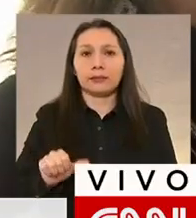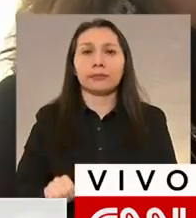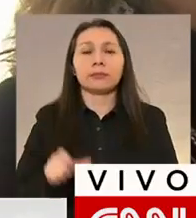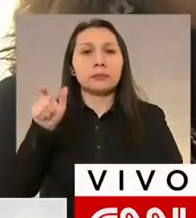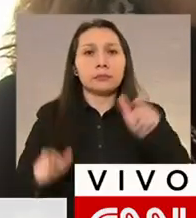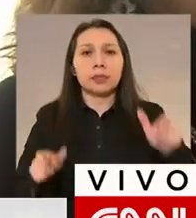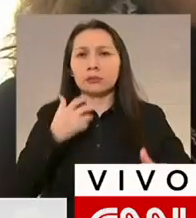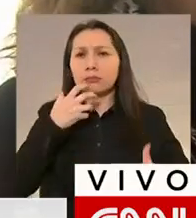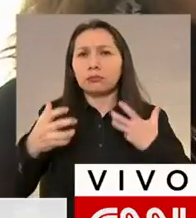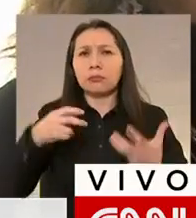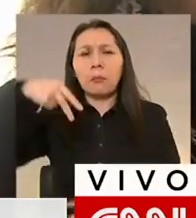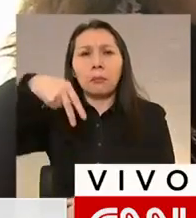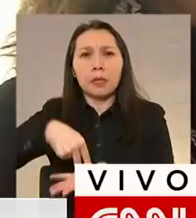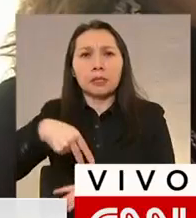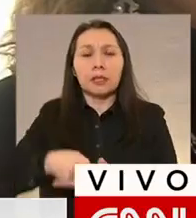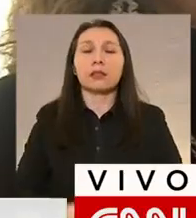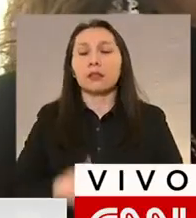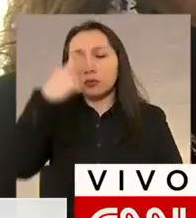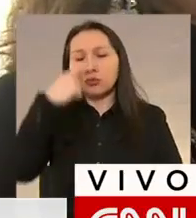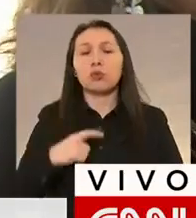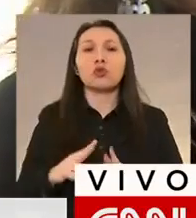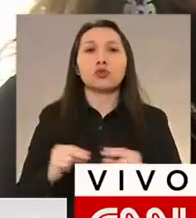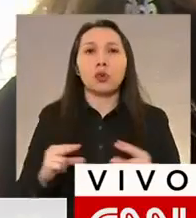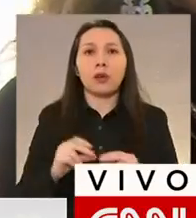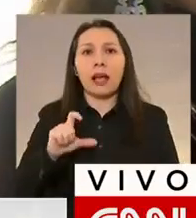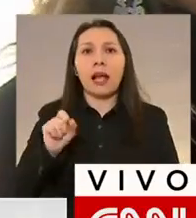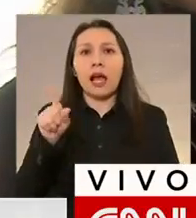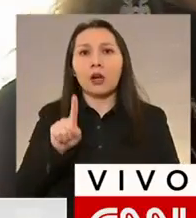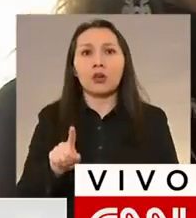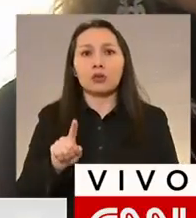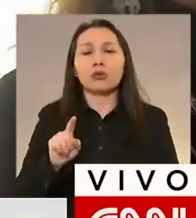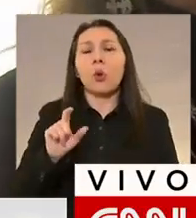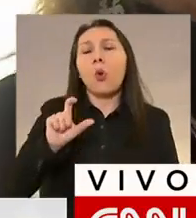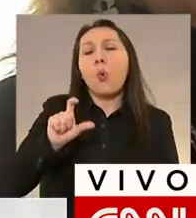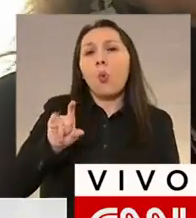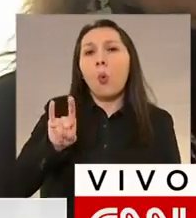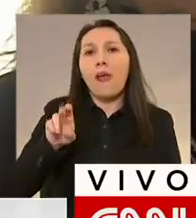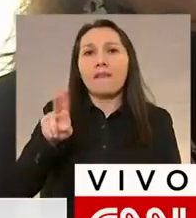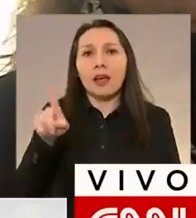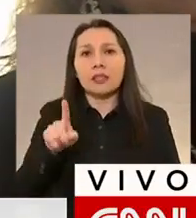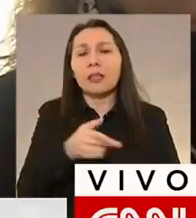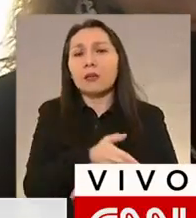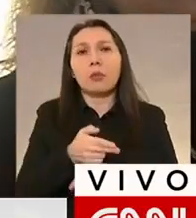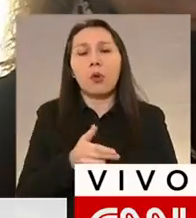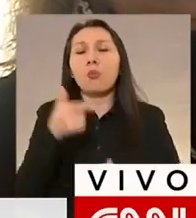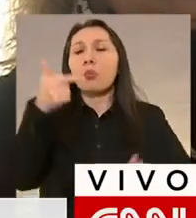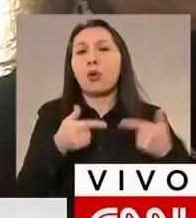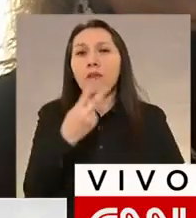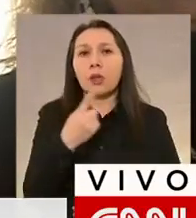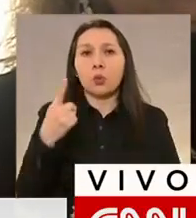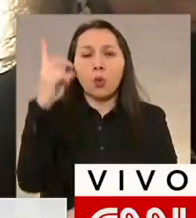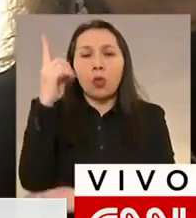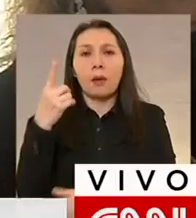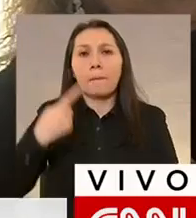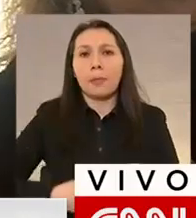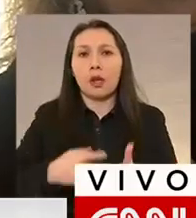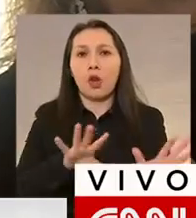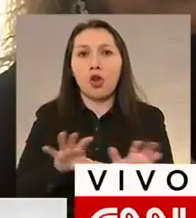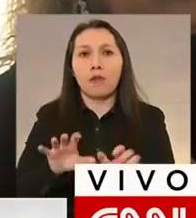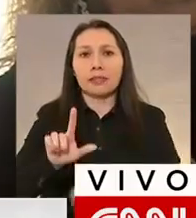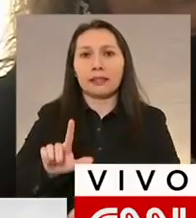julio de 1976. Soy sobrina de Carlos Alberto Cuevas Moya, ejecutado político el 21 de